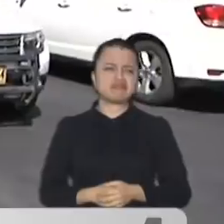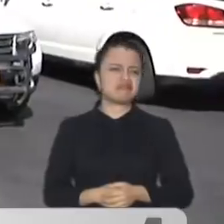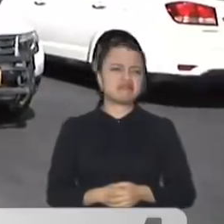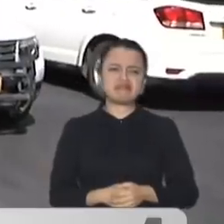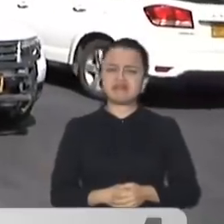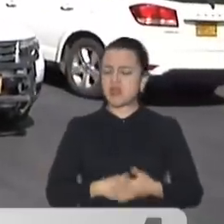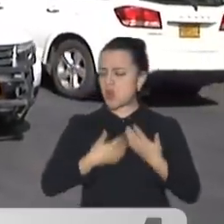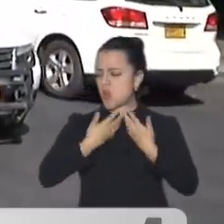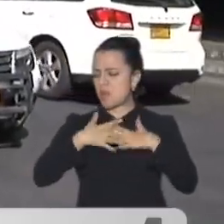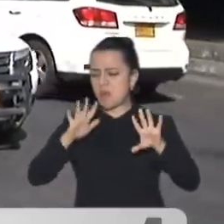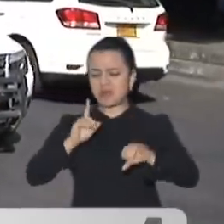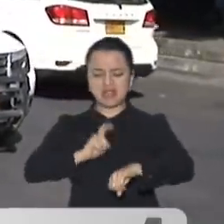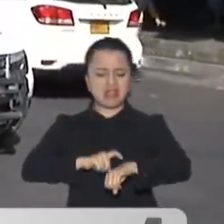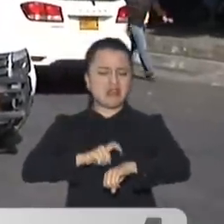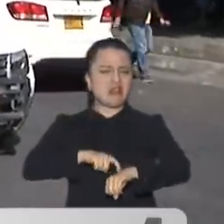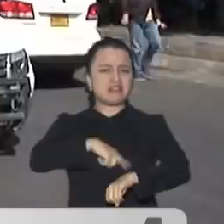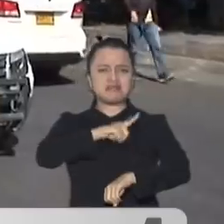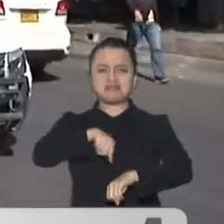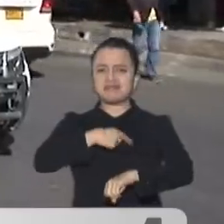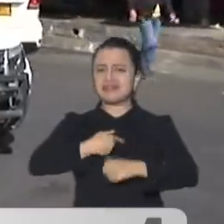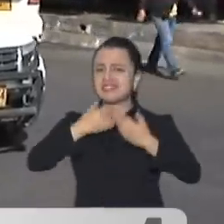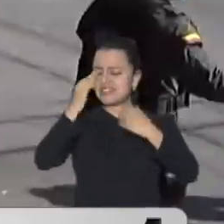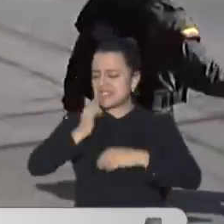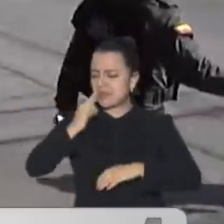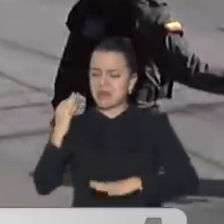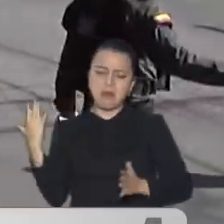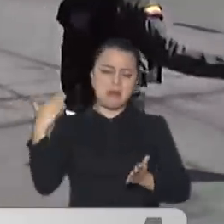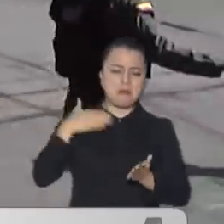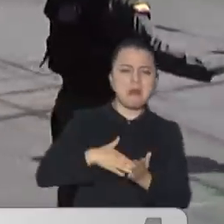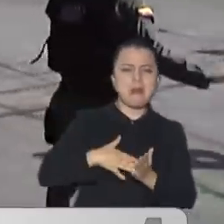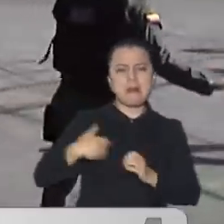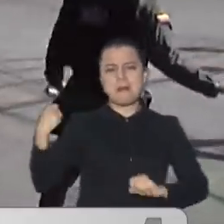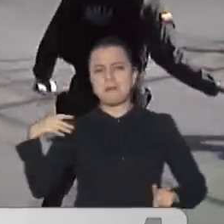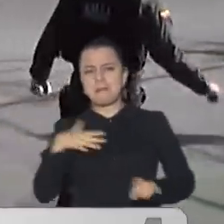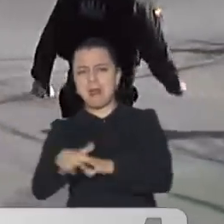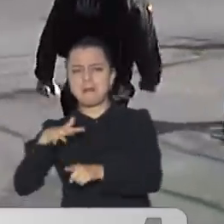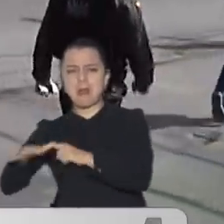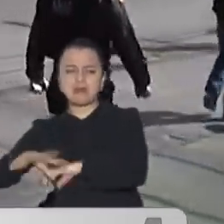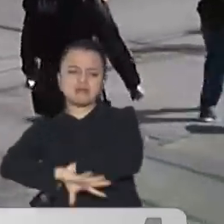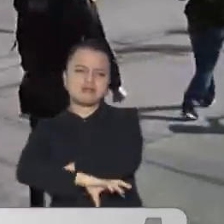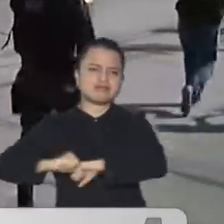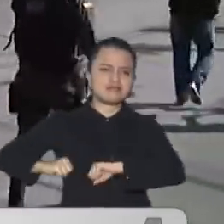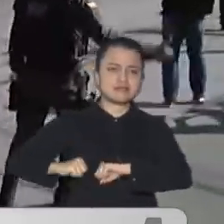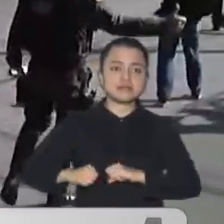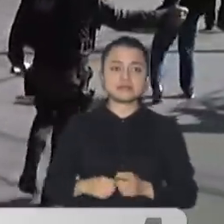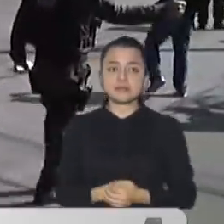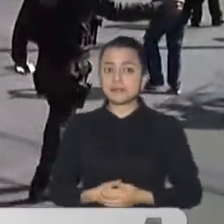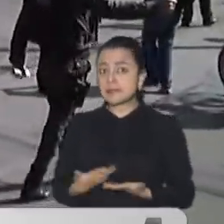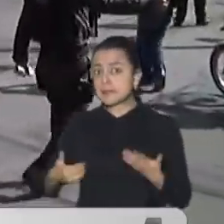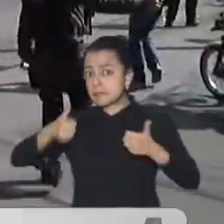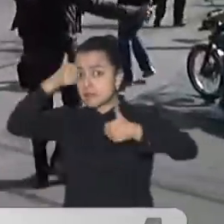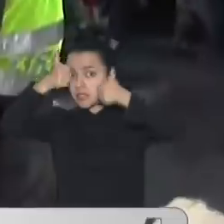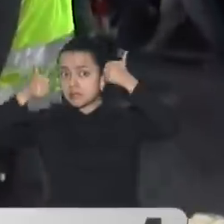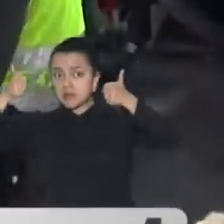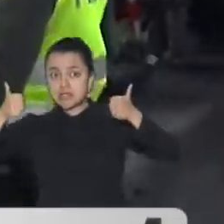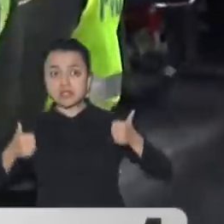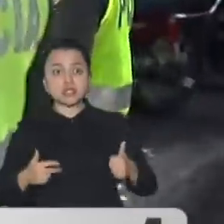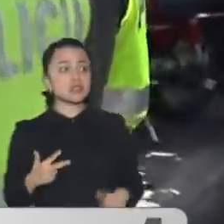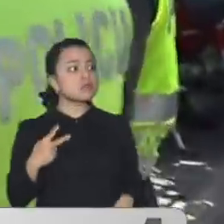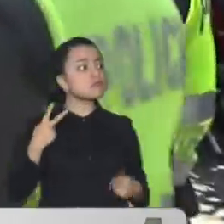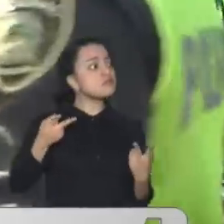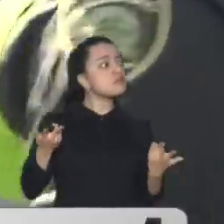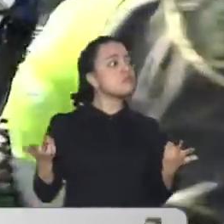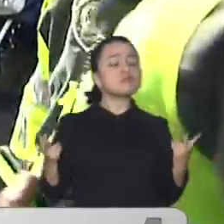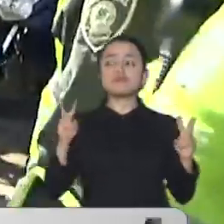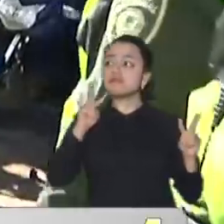que sea, demasiado. Las capturas de las últimas horas dan una tranquilidad relativa, pero tras el atentado del